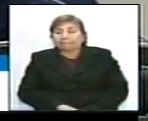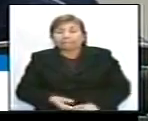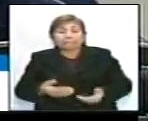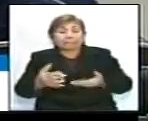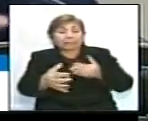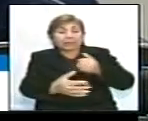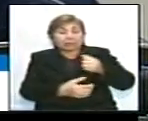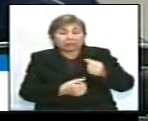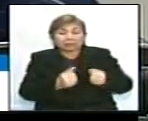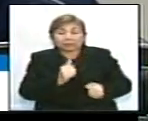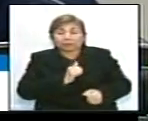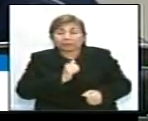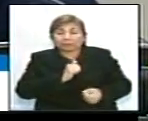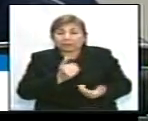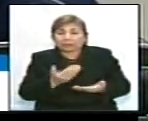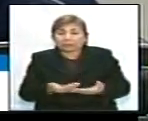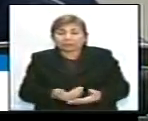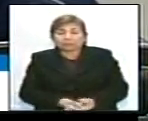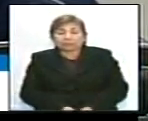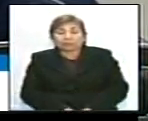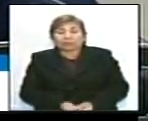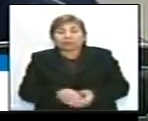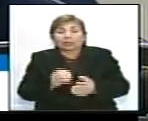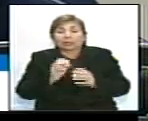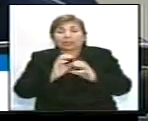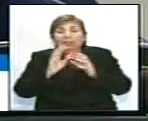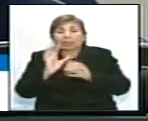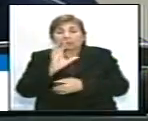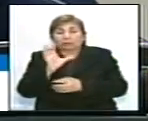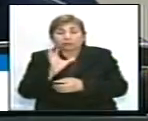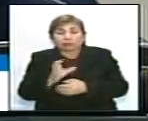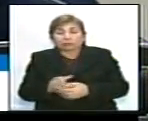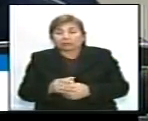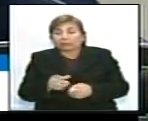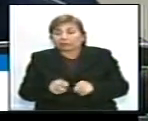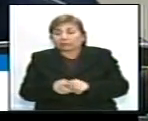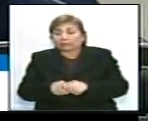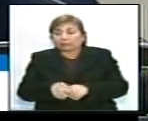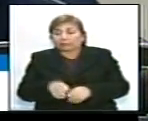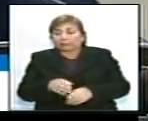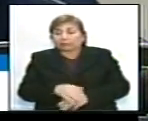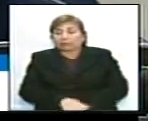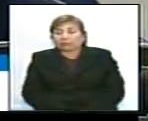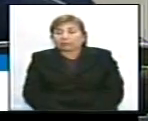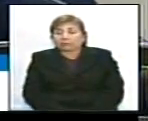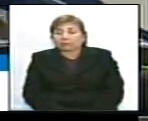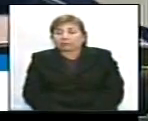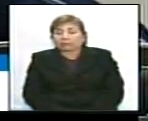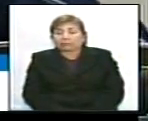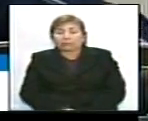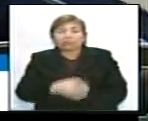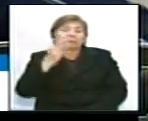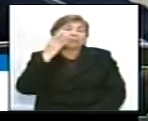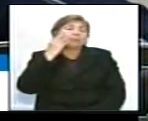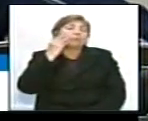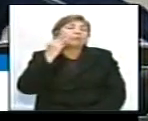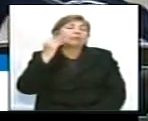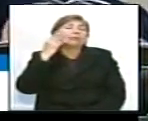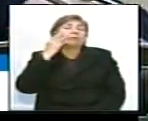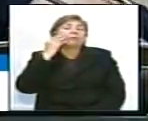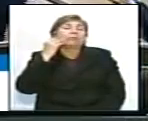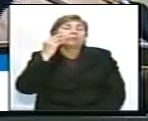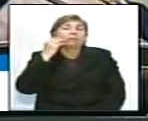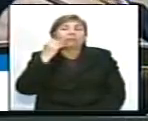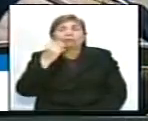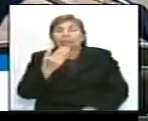recuperación propiamente del ecosistema como tal. Siguiente, una experiencia solamente